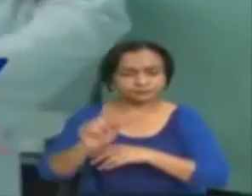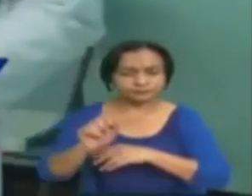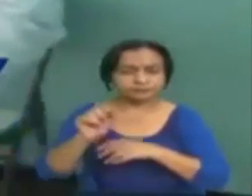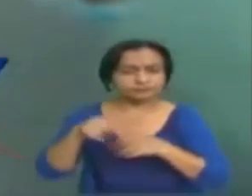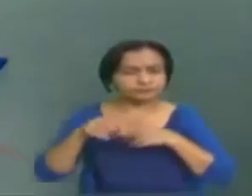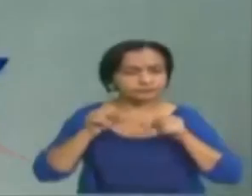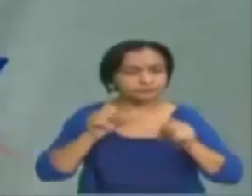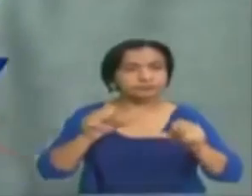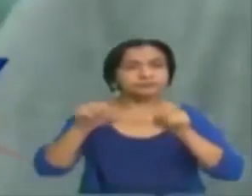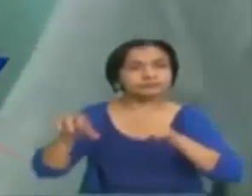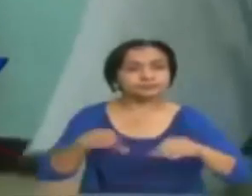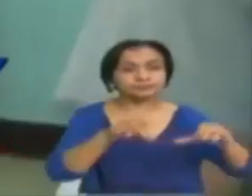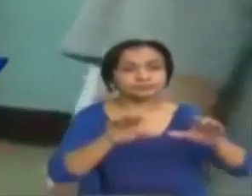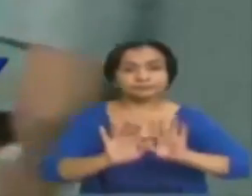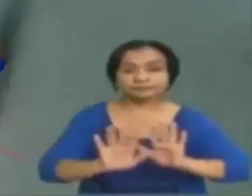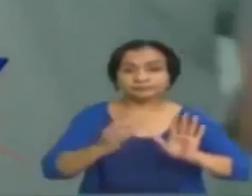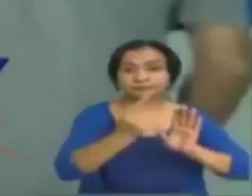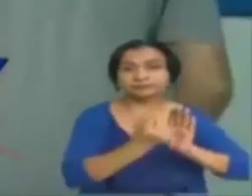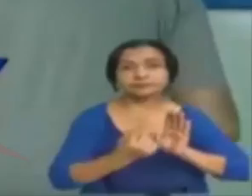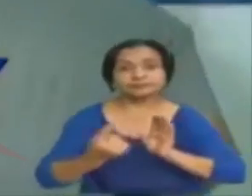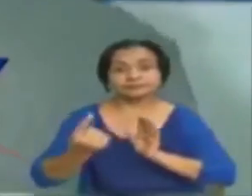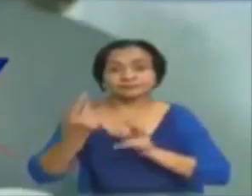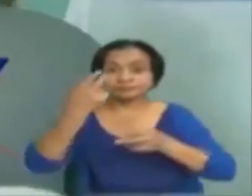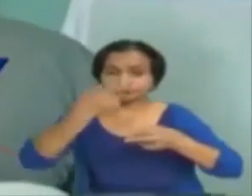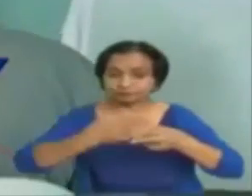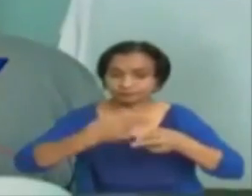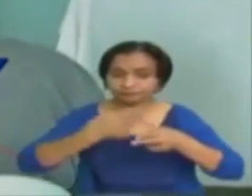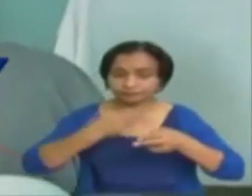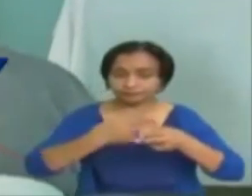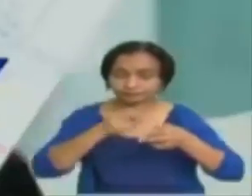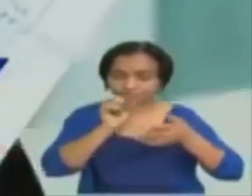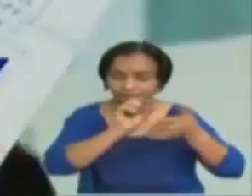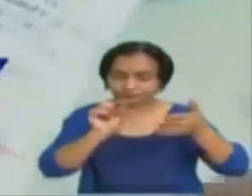cuidar como parte del resguardo